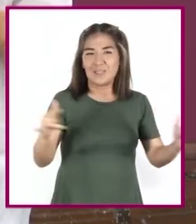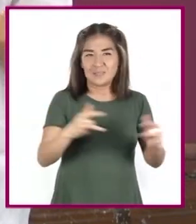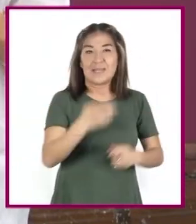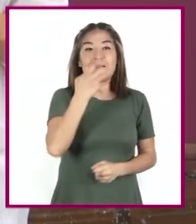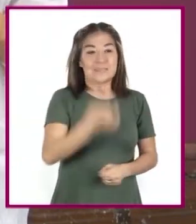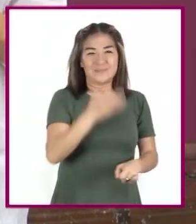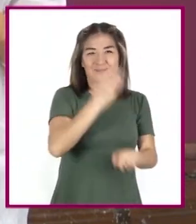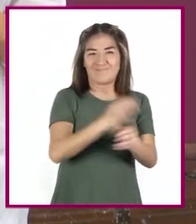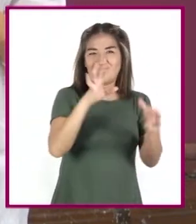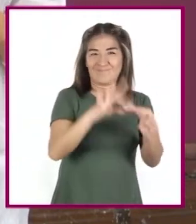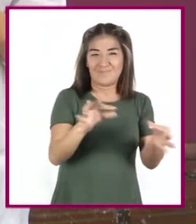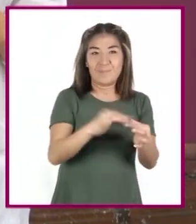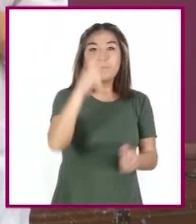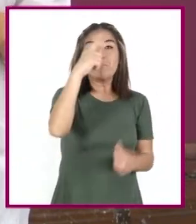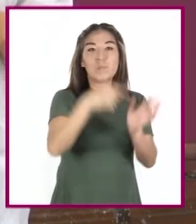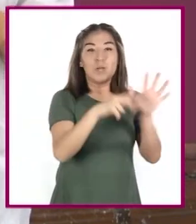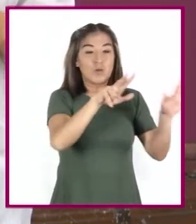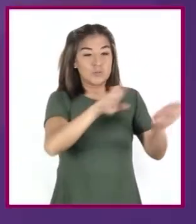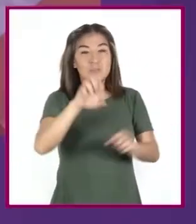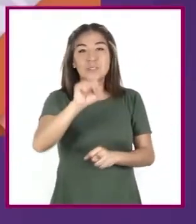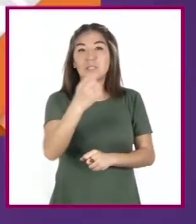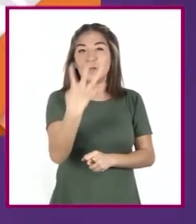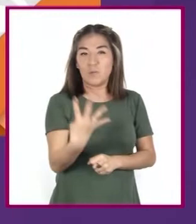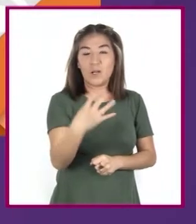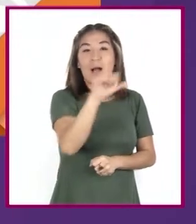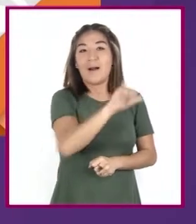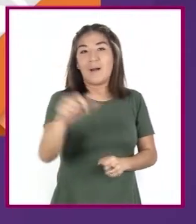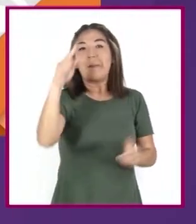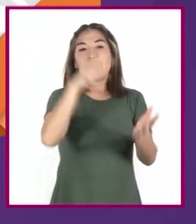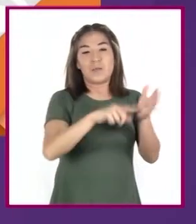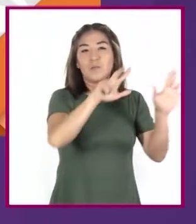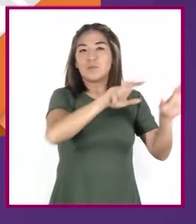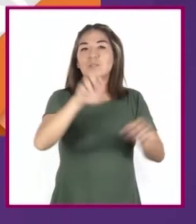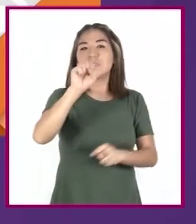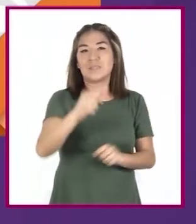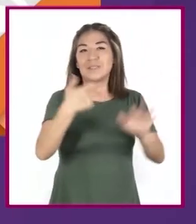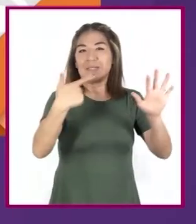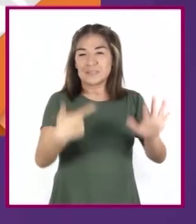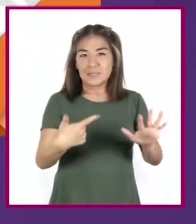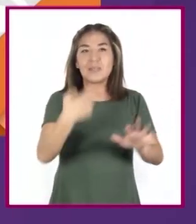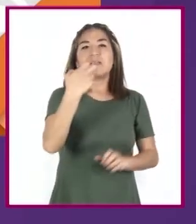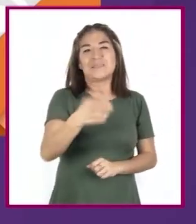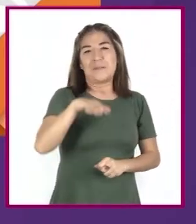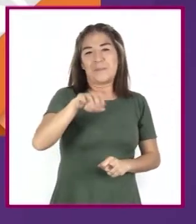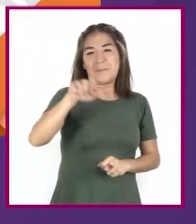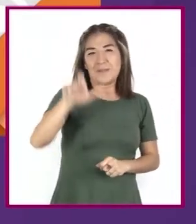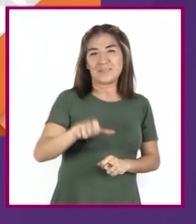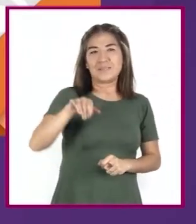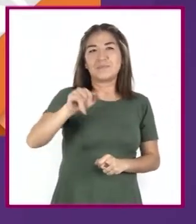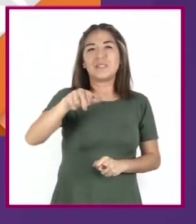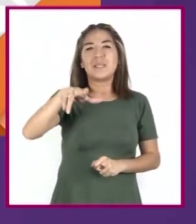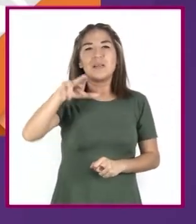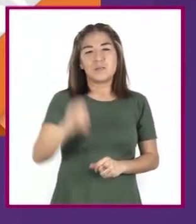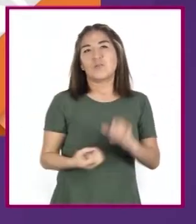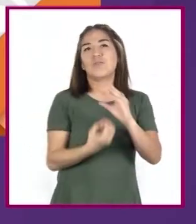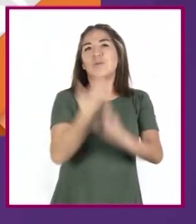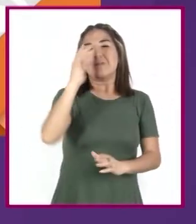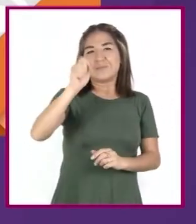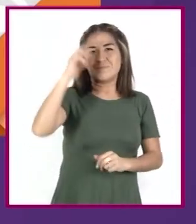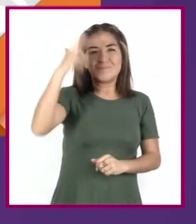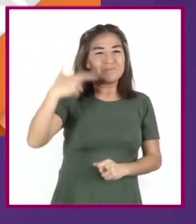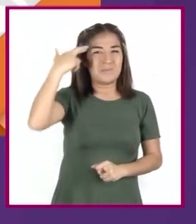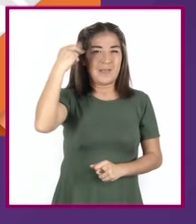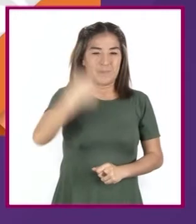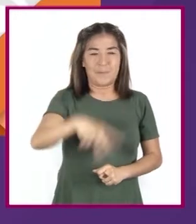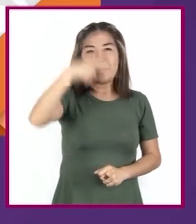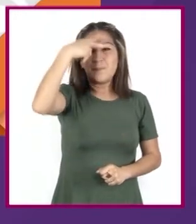contexto, de 1864 a 1867, Maximiliano de Habsburgo se convirtió en emperador de México,